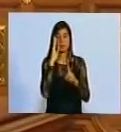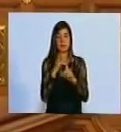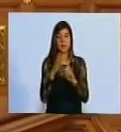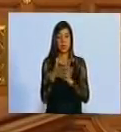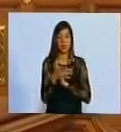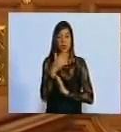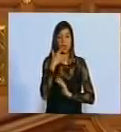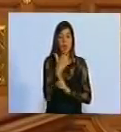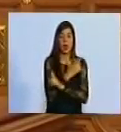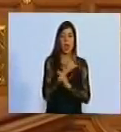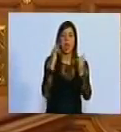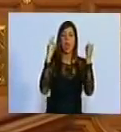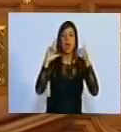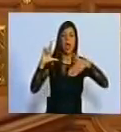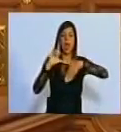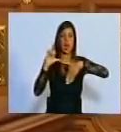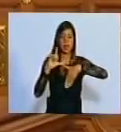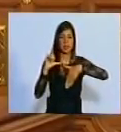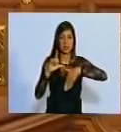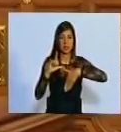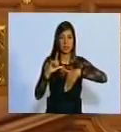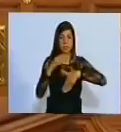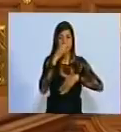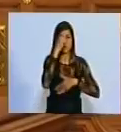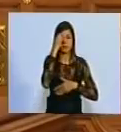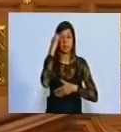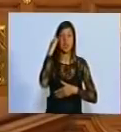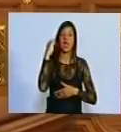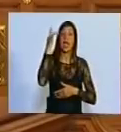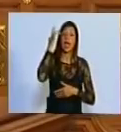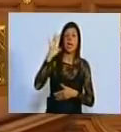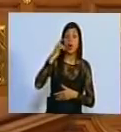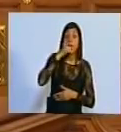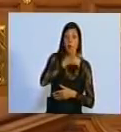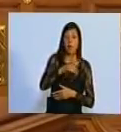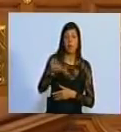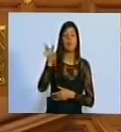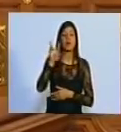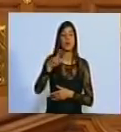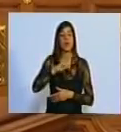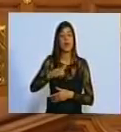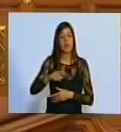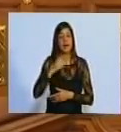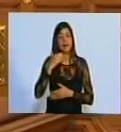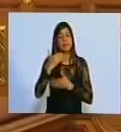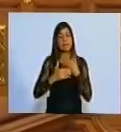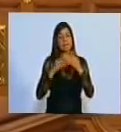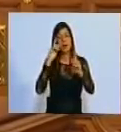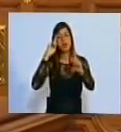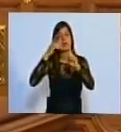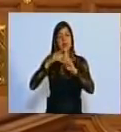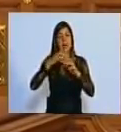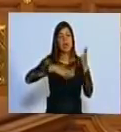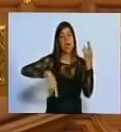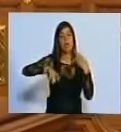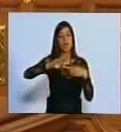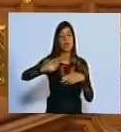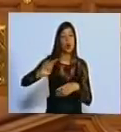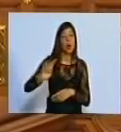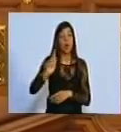en la emancipación americana. Al respecto, creo que el pueblo venezolano debe continuar por la senda de la revolución como